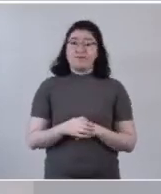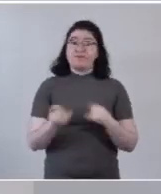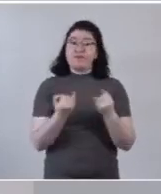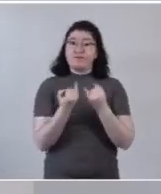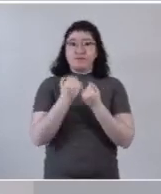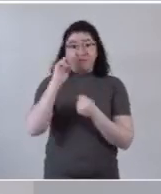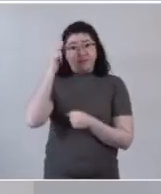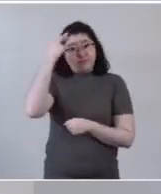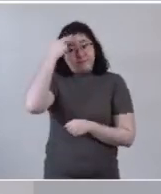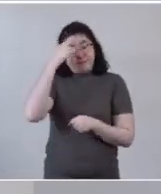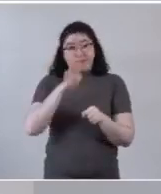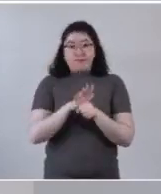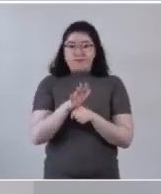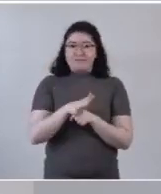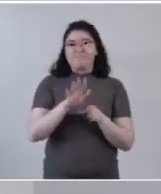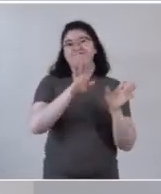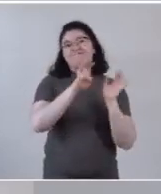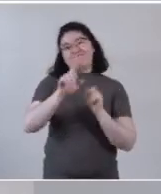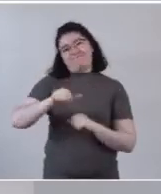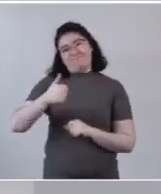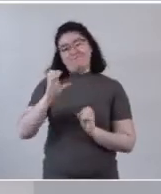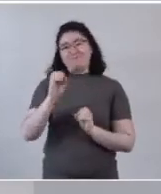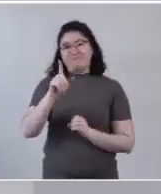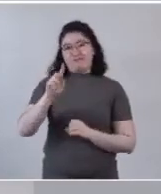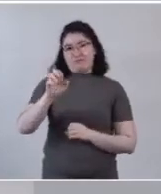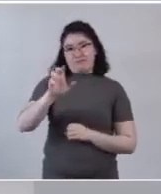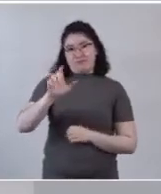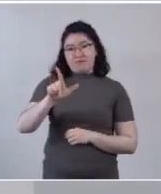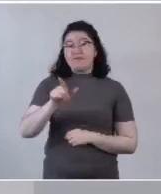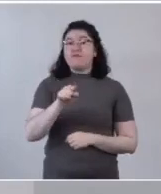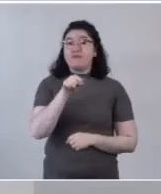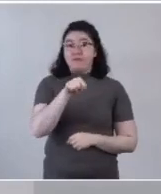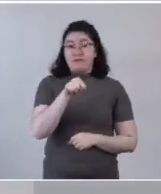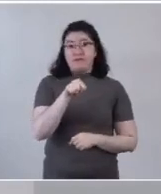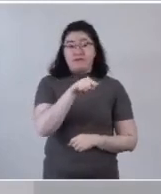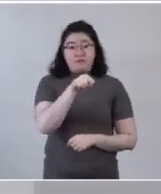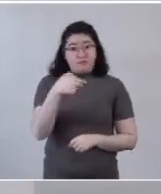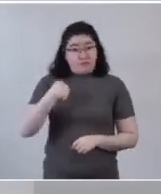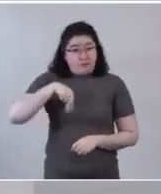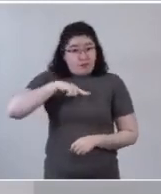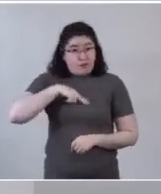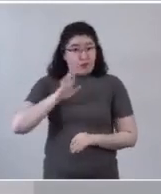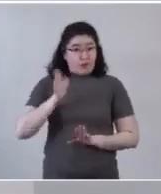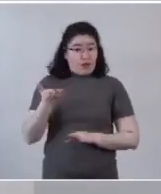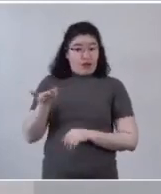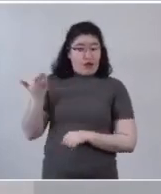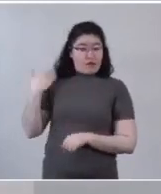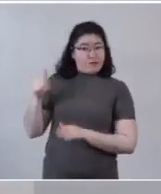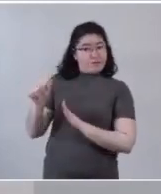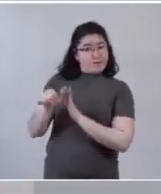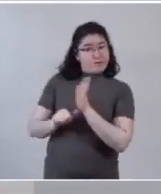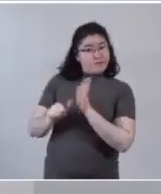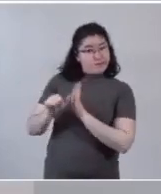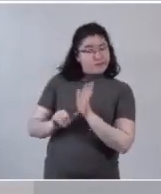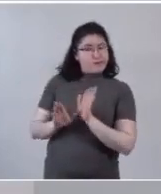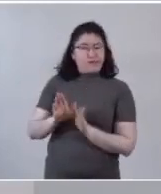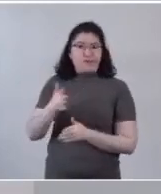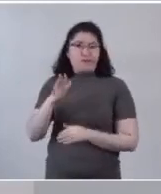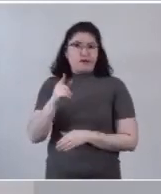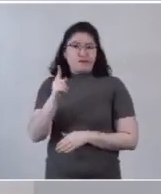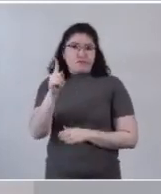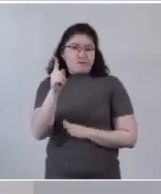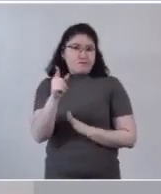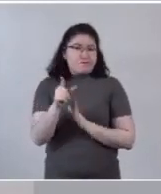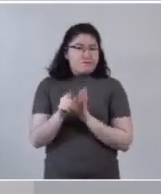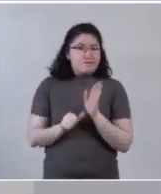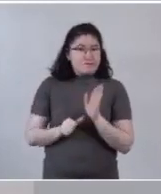el 911 o Locatel, donde estamos desde hace ya varios meses, o por lo menos mes y